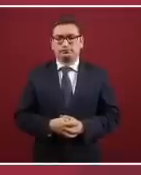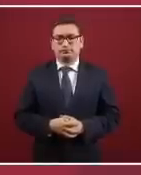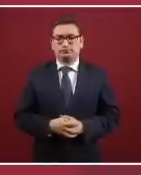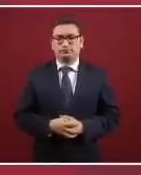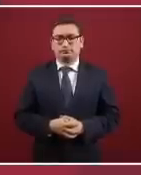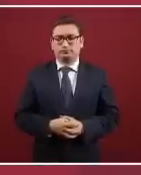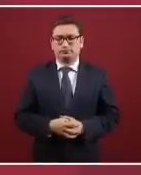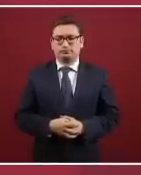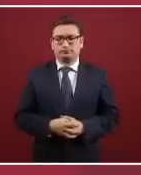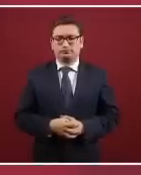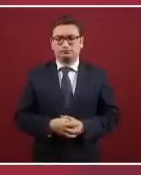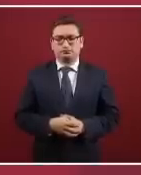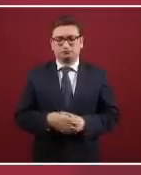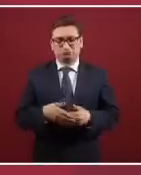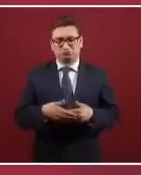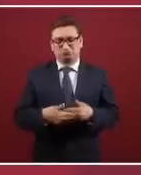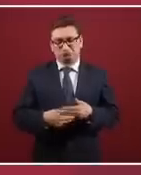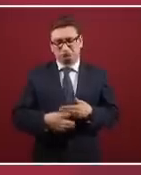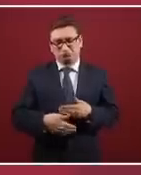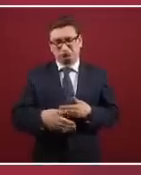se evite